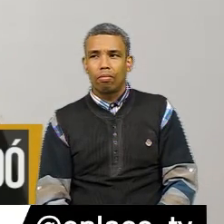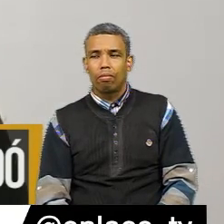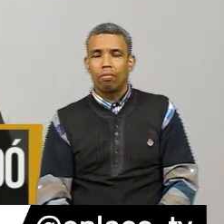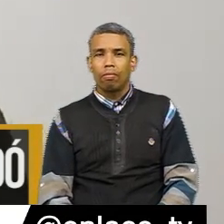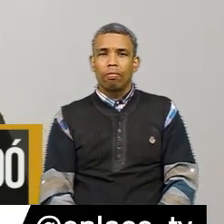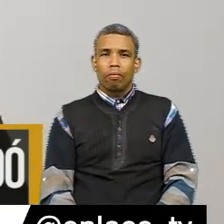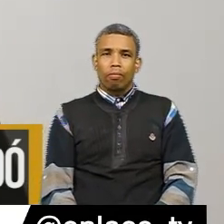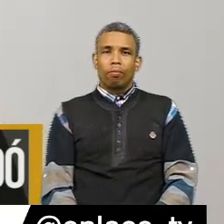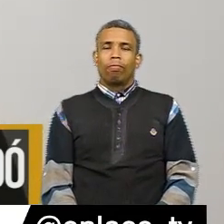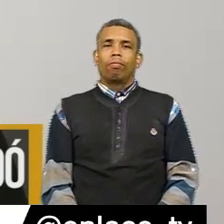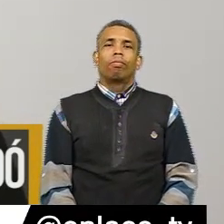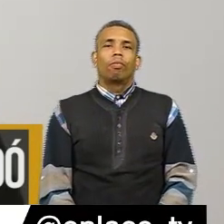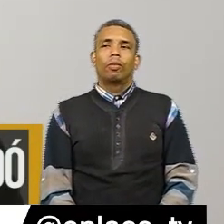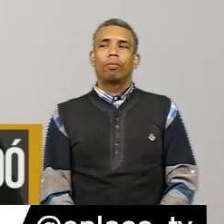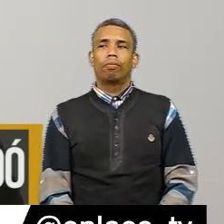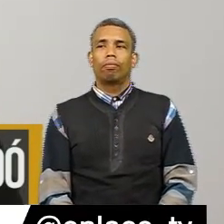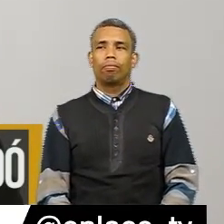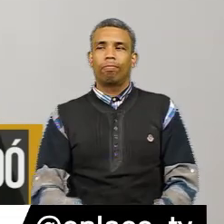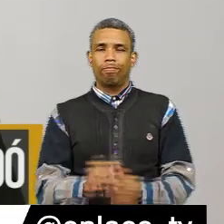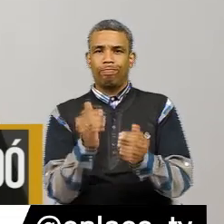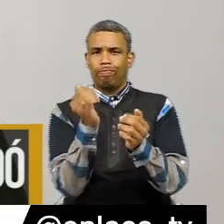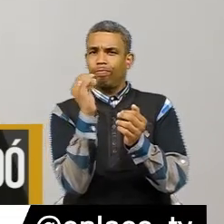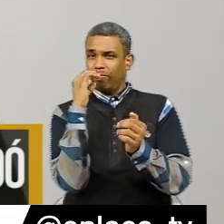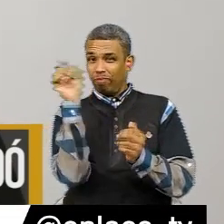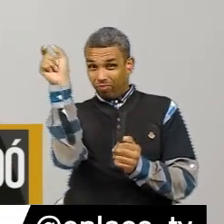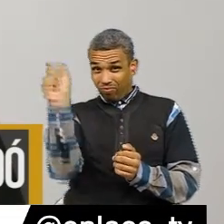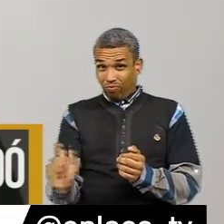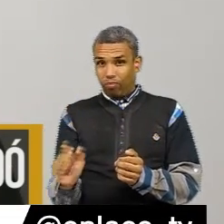años. Esta persona pues presenta